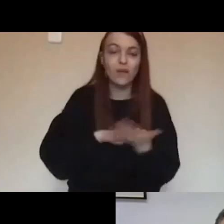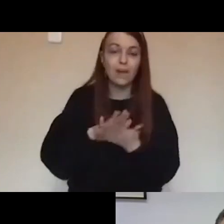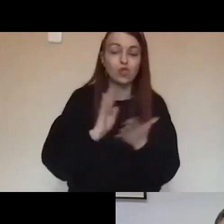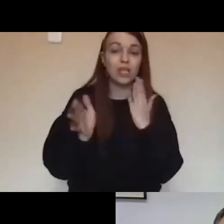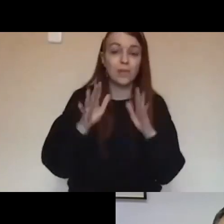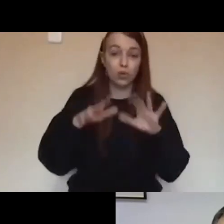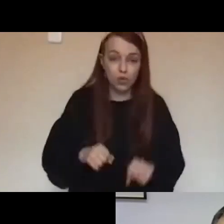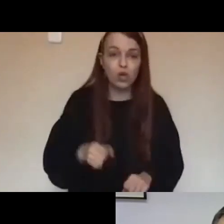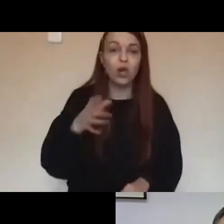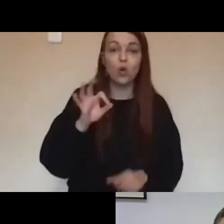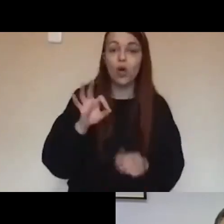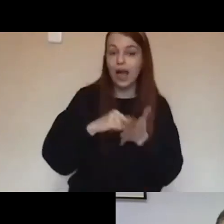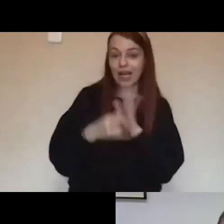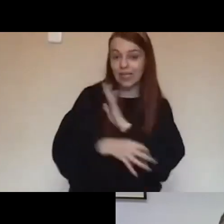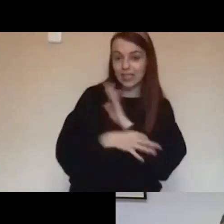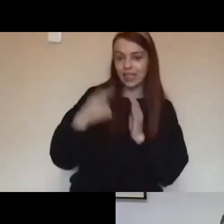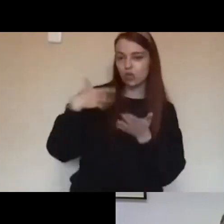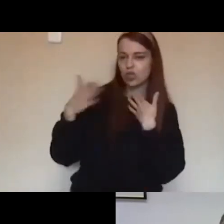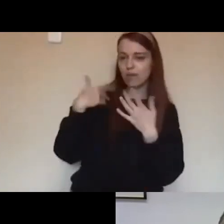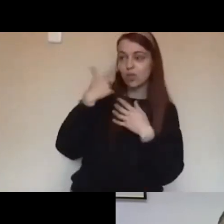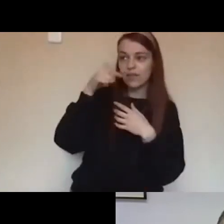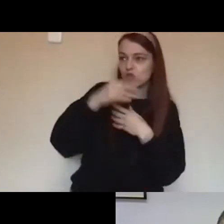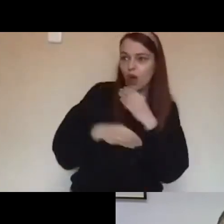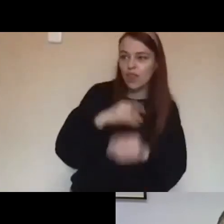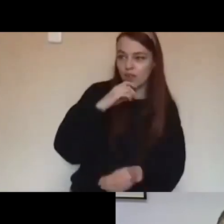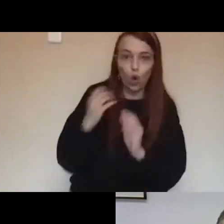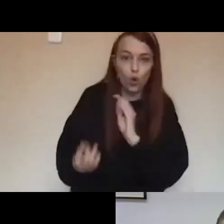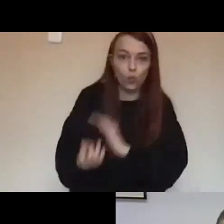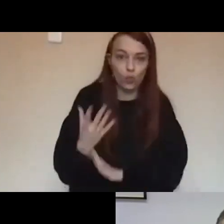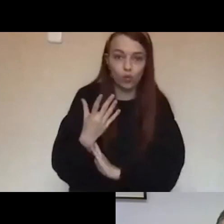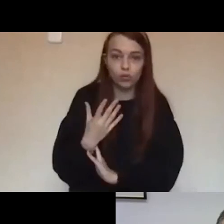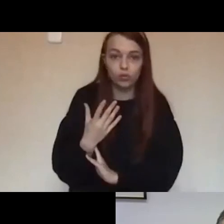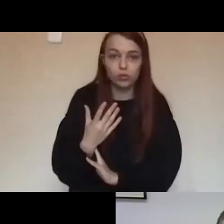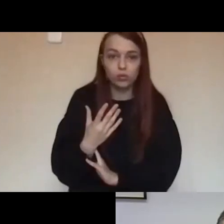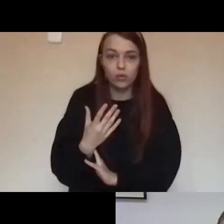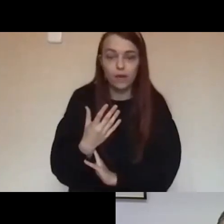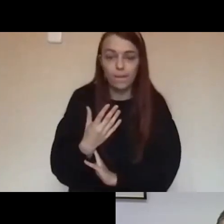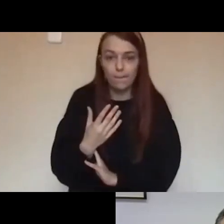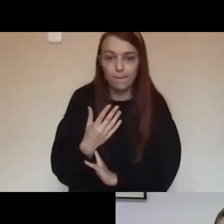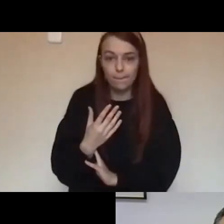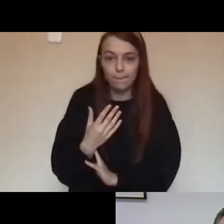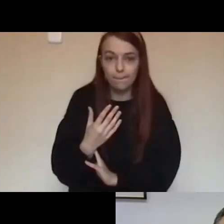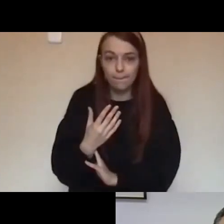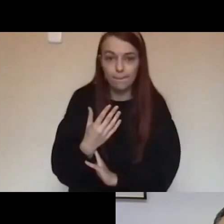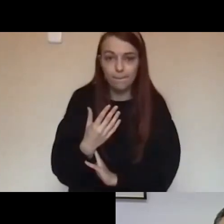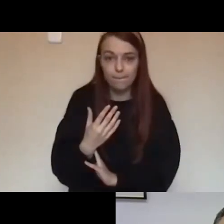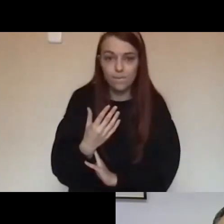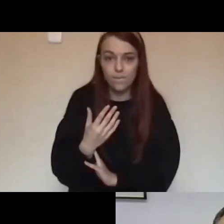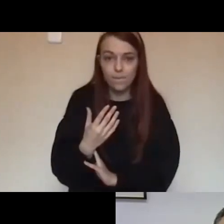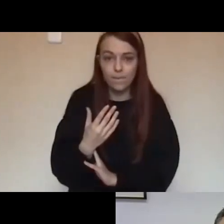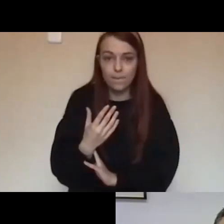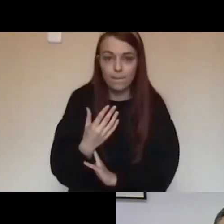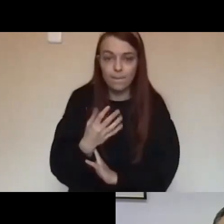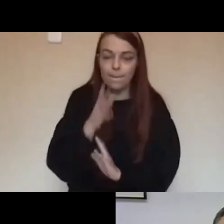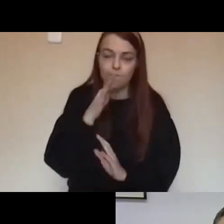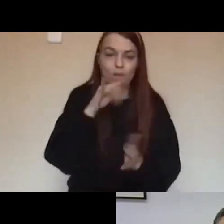con la arquitecta, de cómo íbamos a hacer esto, ya llegando a ellos, como ese, no digo que lo tengamos